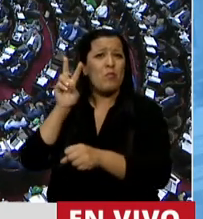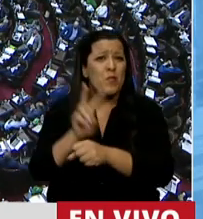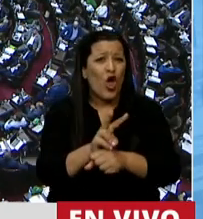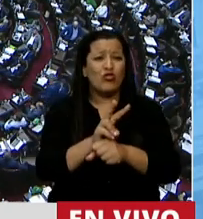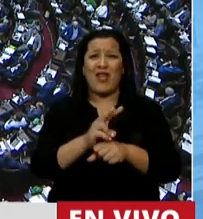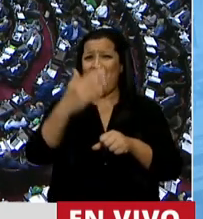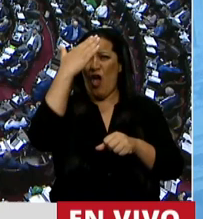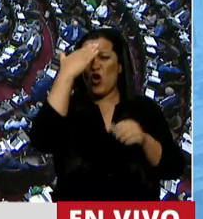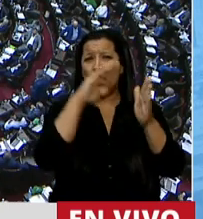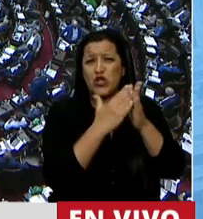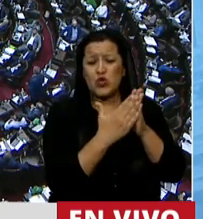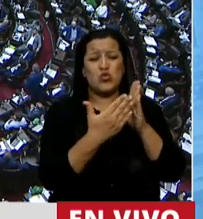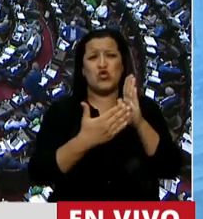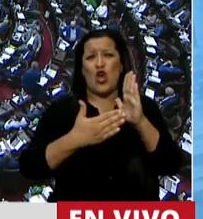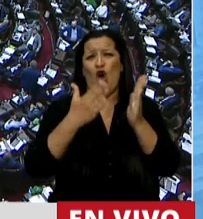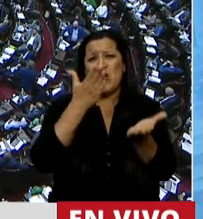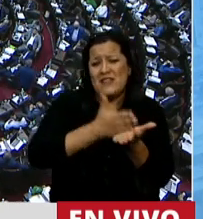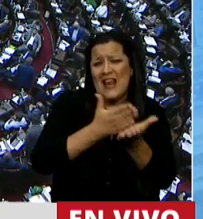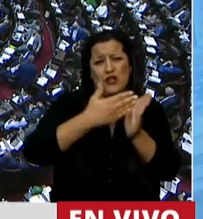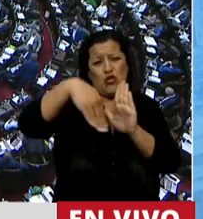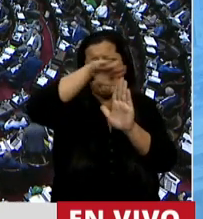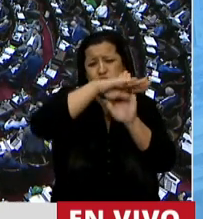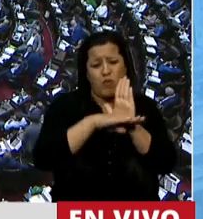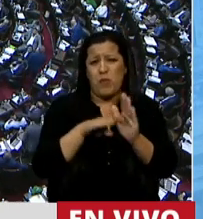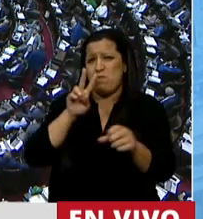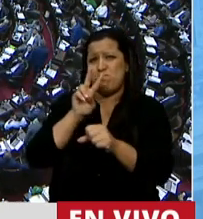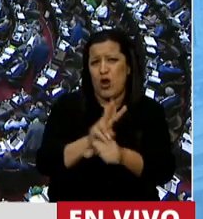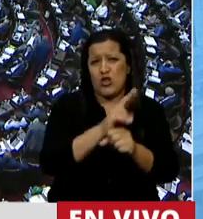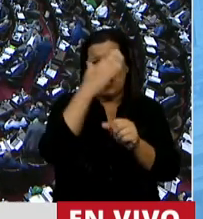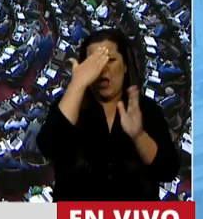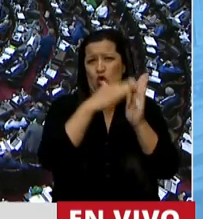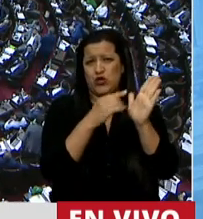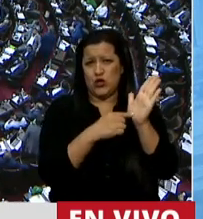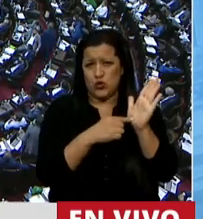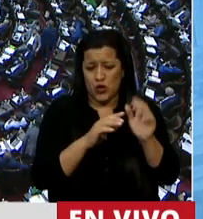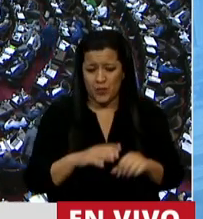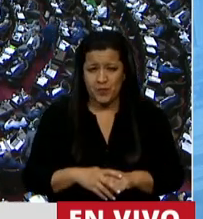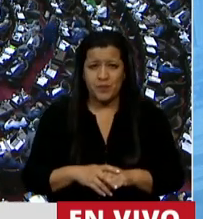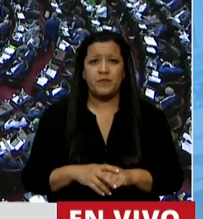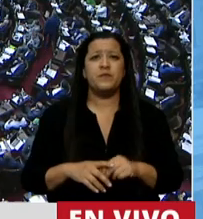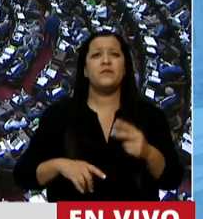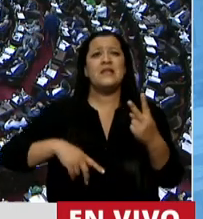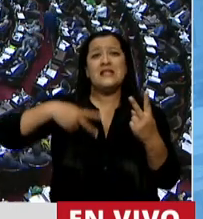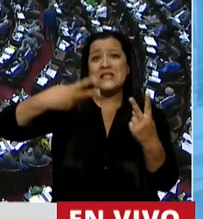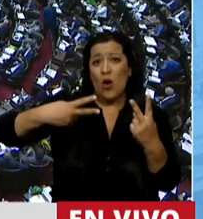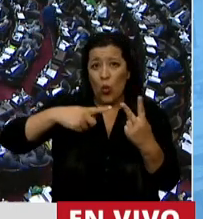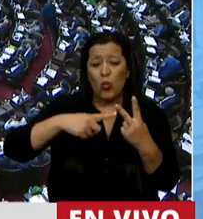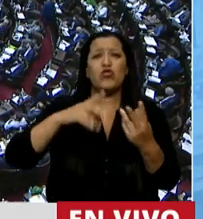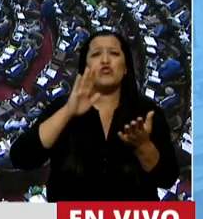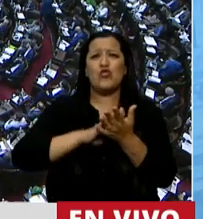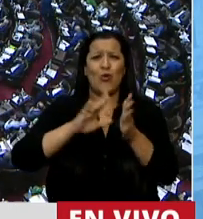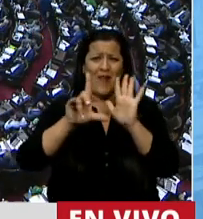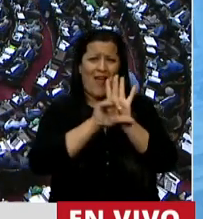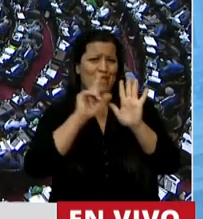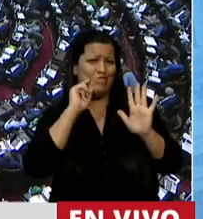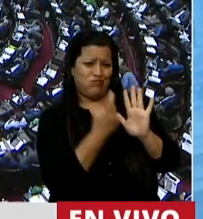la legislación en la República Argentina. Lo segundo, lo ilegítimo que se torna